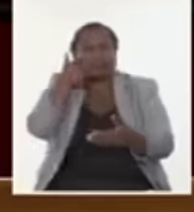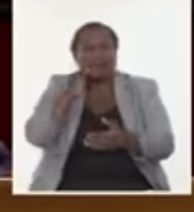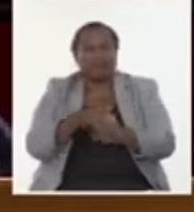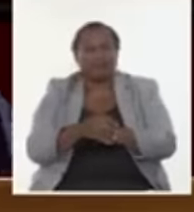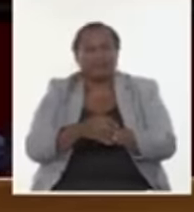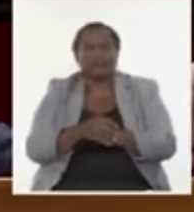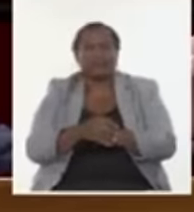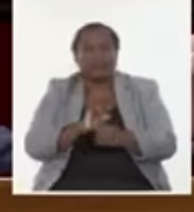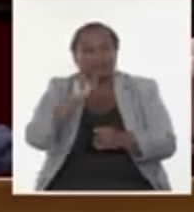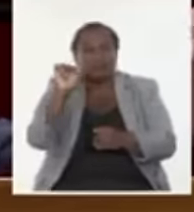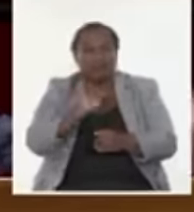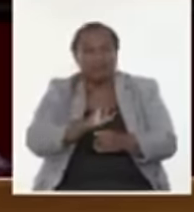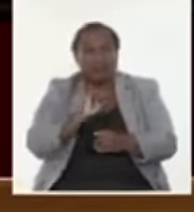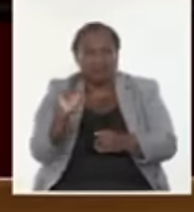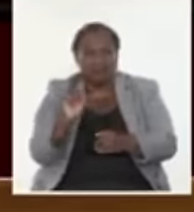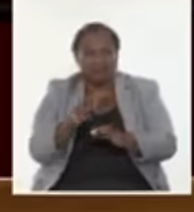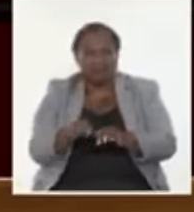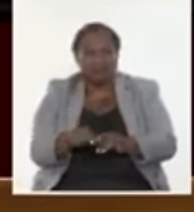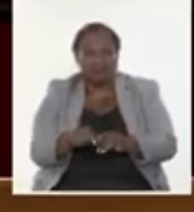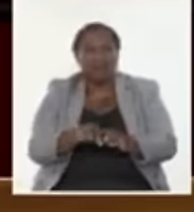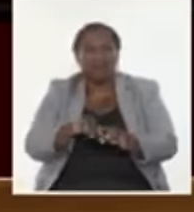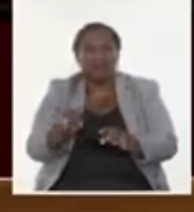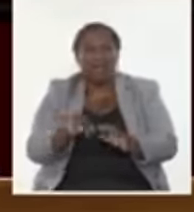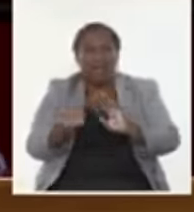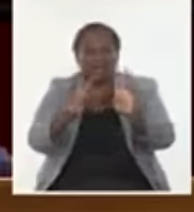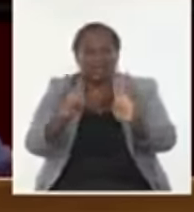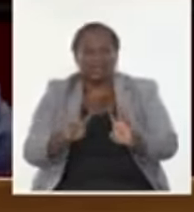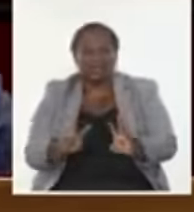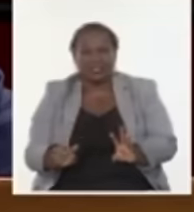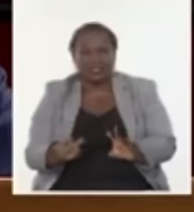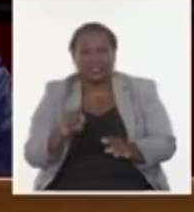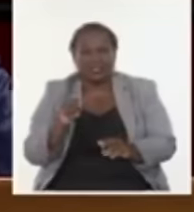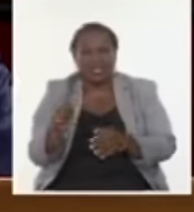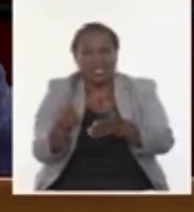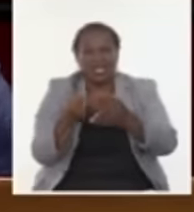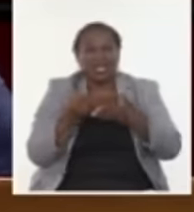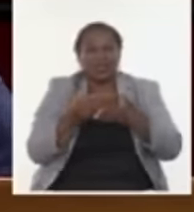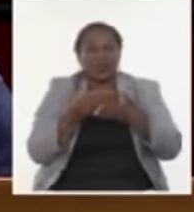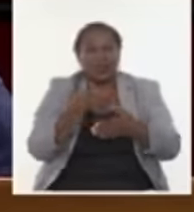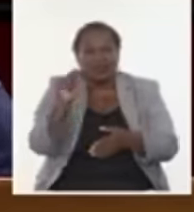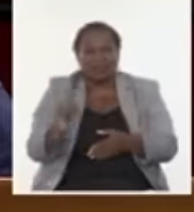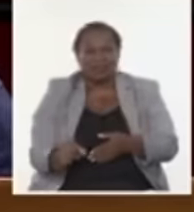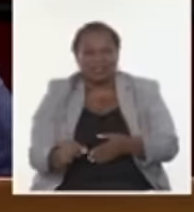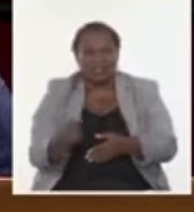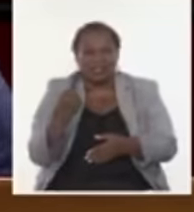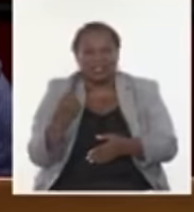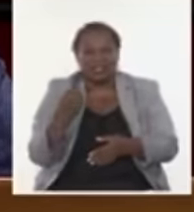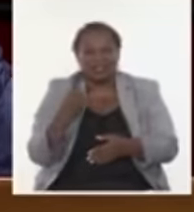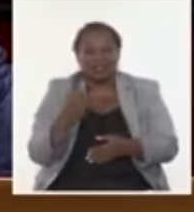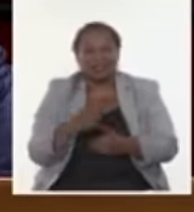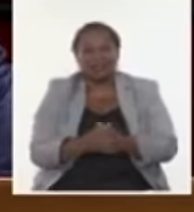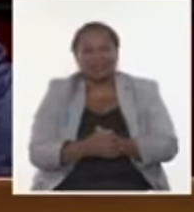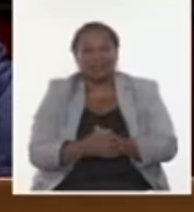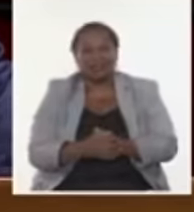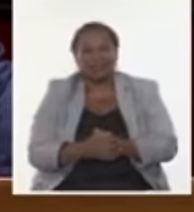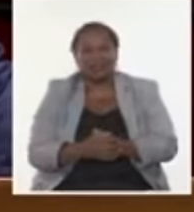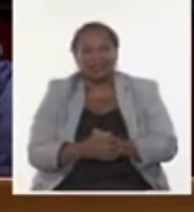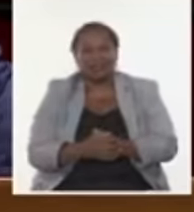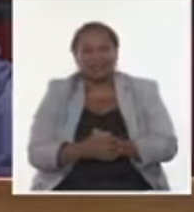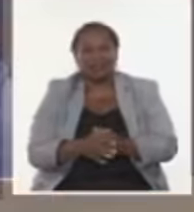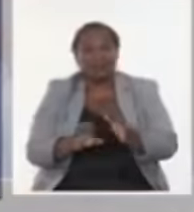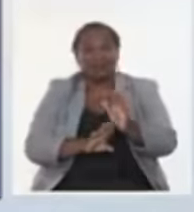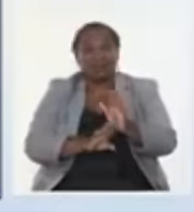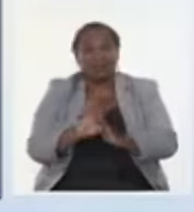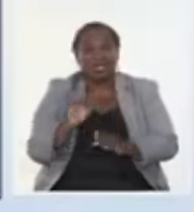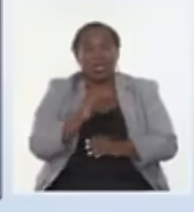incluso a transmitir vía electrónica ayudas a todas las personas que más lo necesiten. Se desarrolló el primer